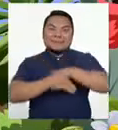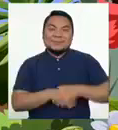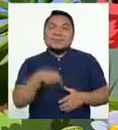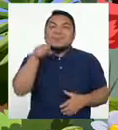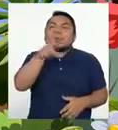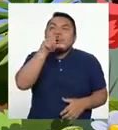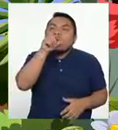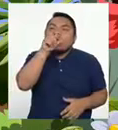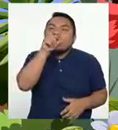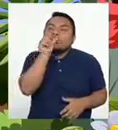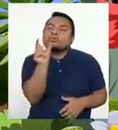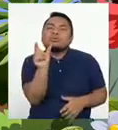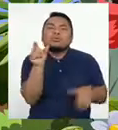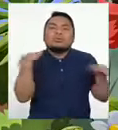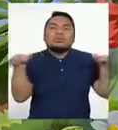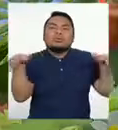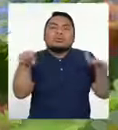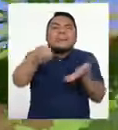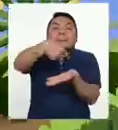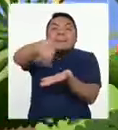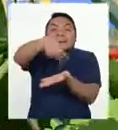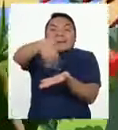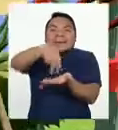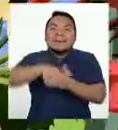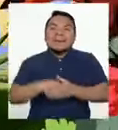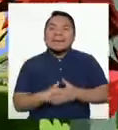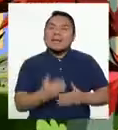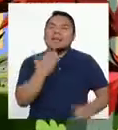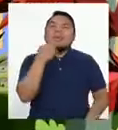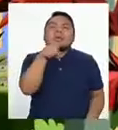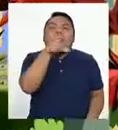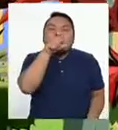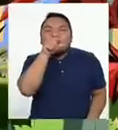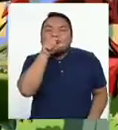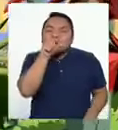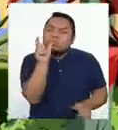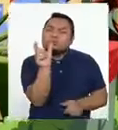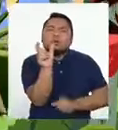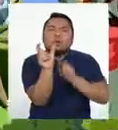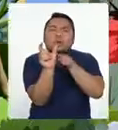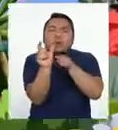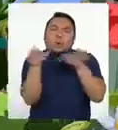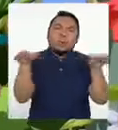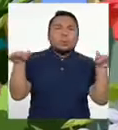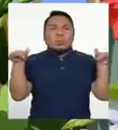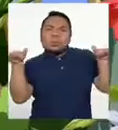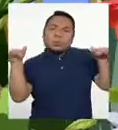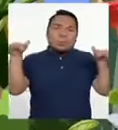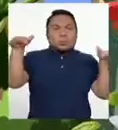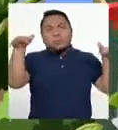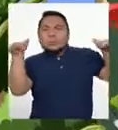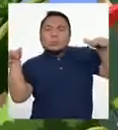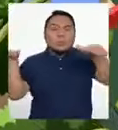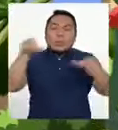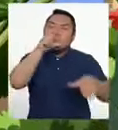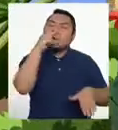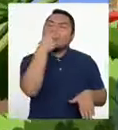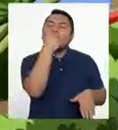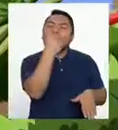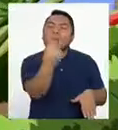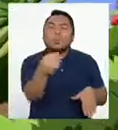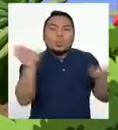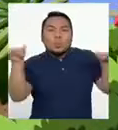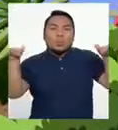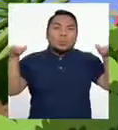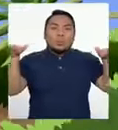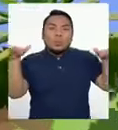El colibrí bailarín. ¿Quién es ese pajarito que vuela por ahí? Es el colibrí